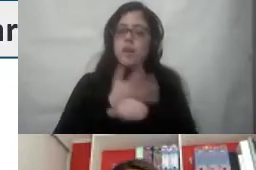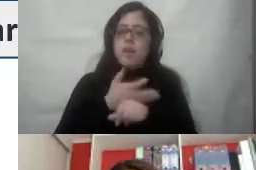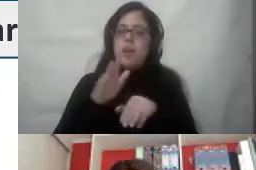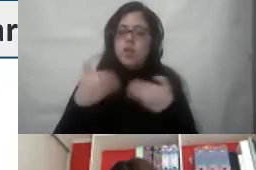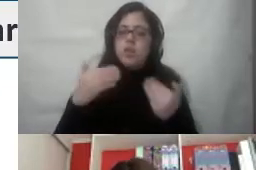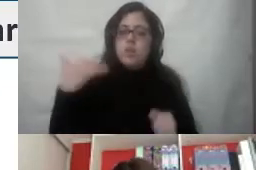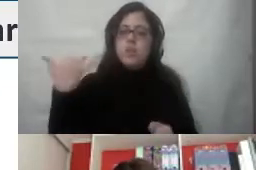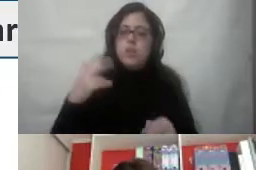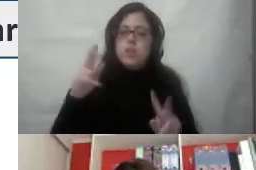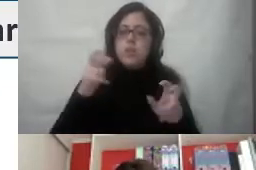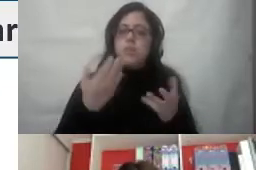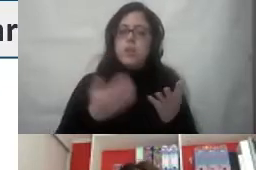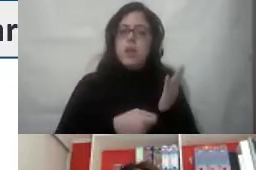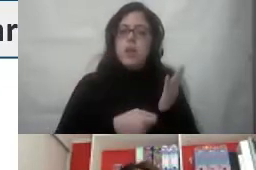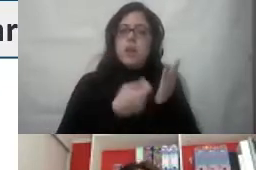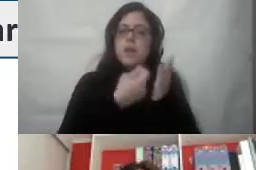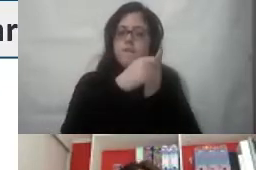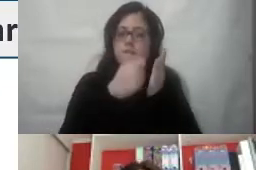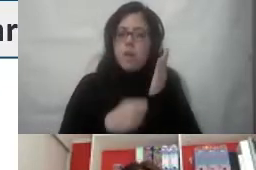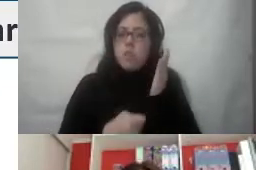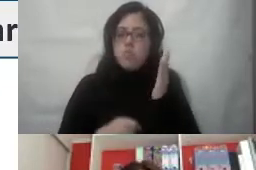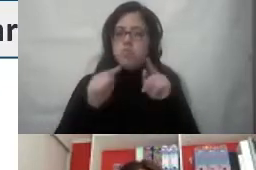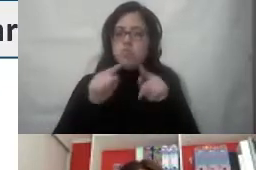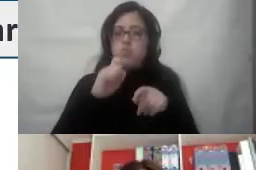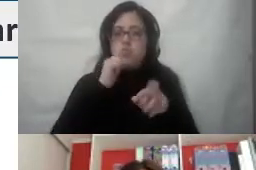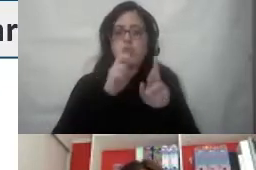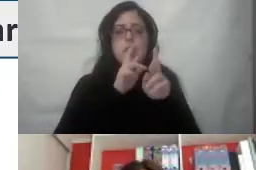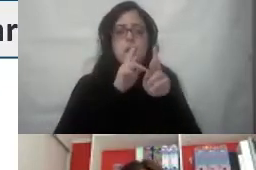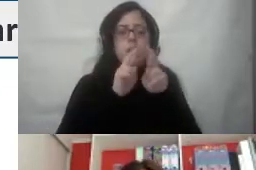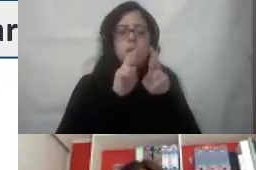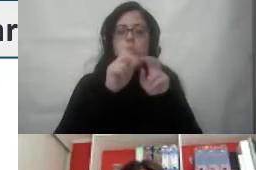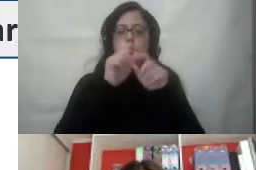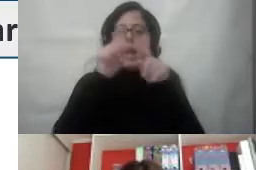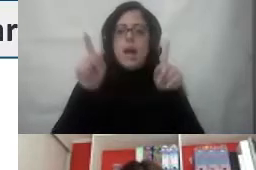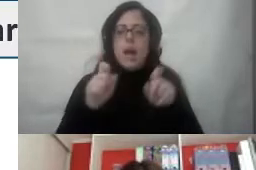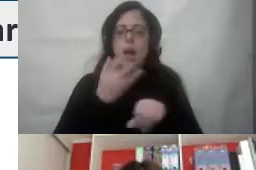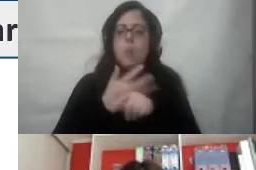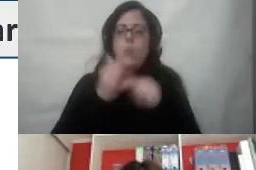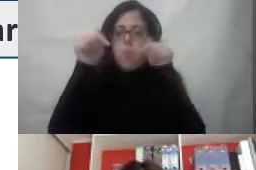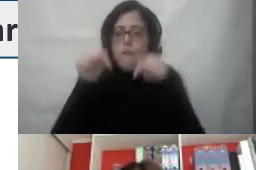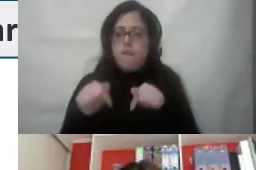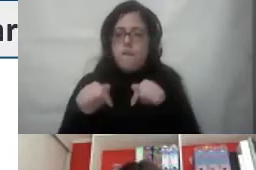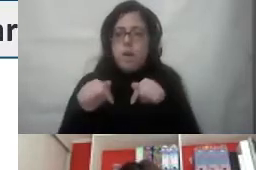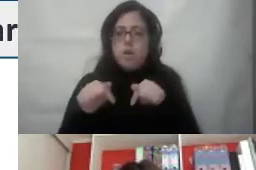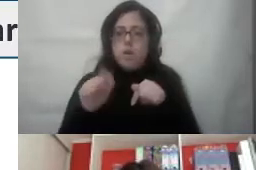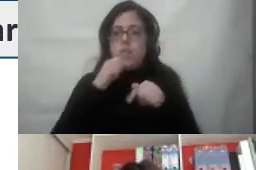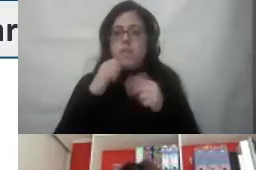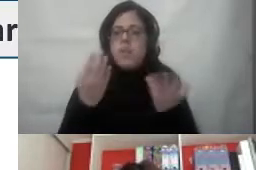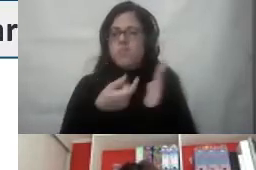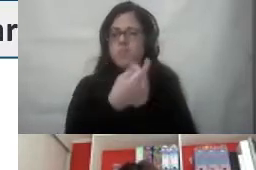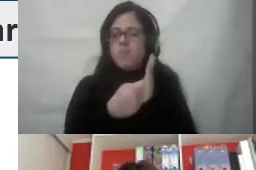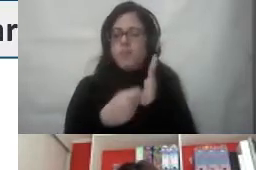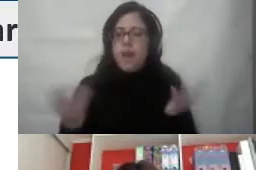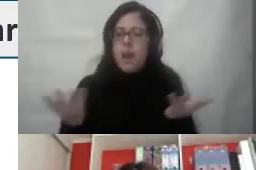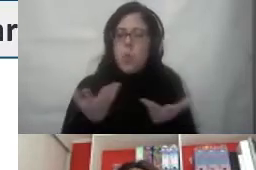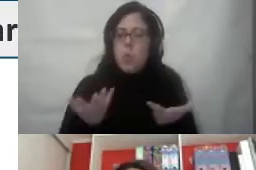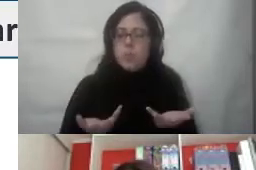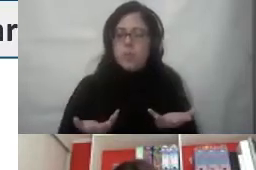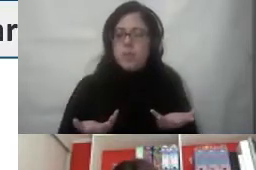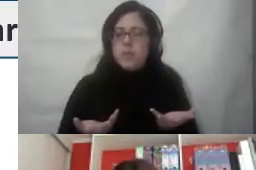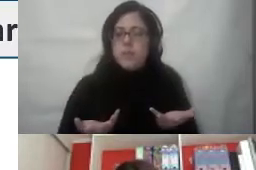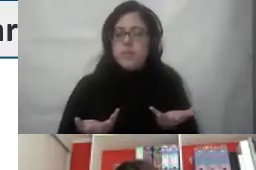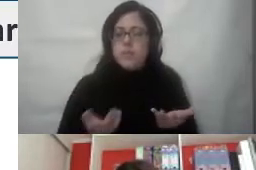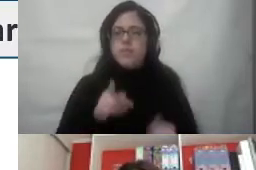criterios de evaluación. Y ahí nos damos a responder a las preguntas que salen acá abajo. Es, ¿qué evaluamos? ¿Quién